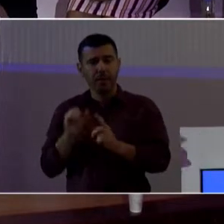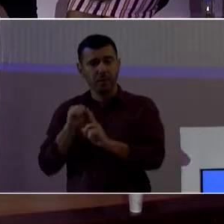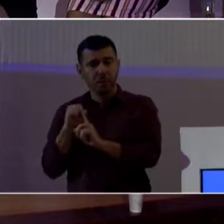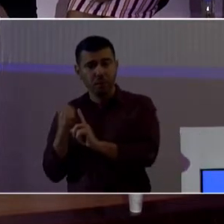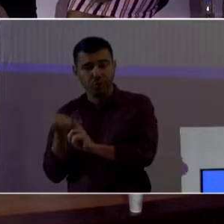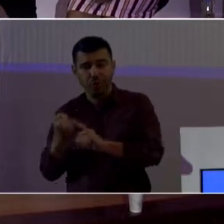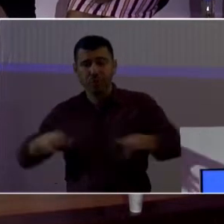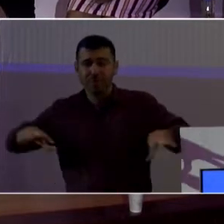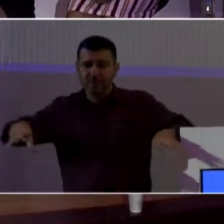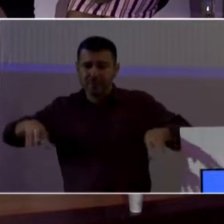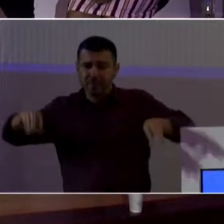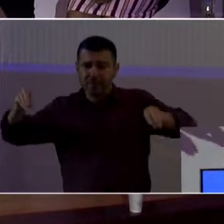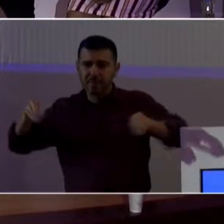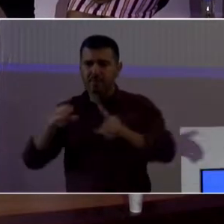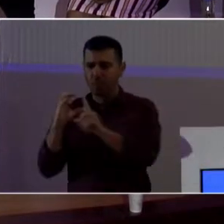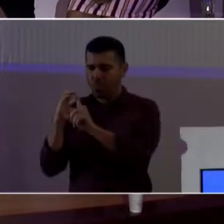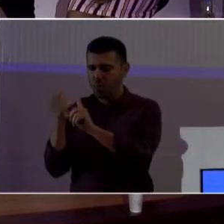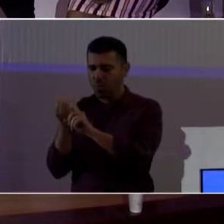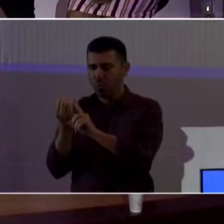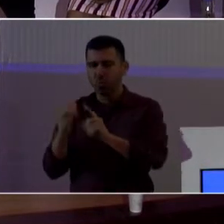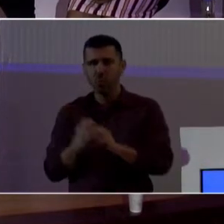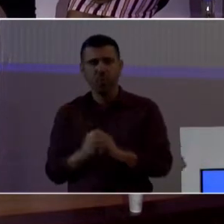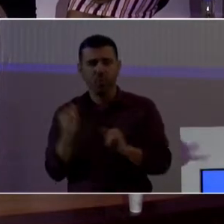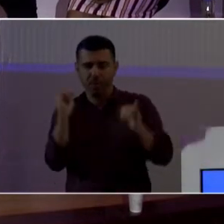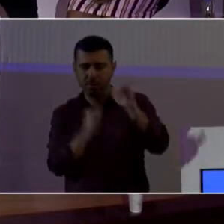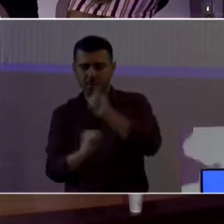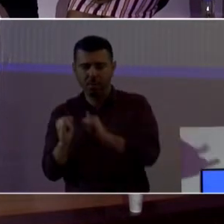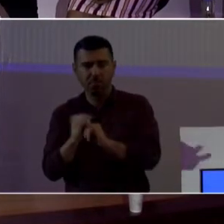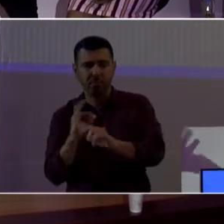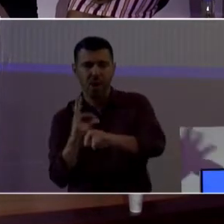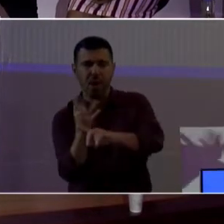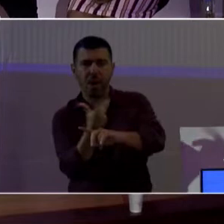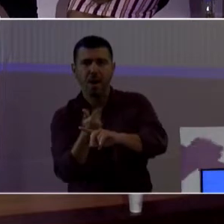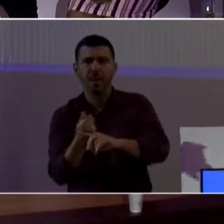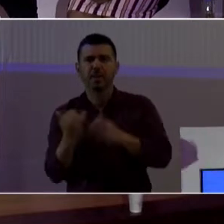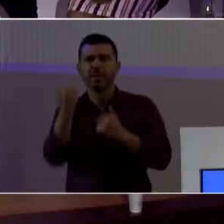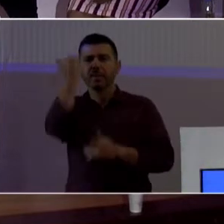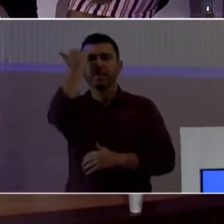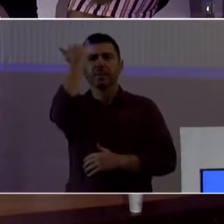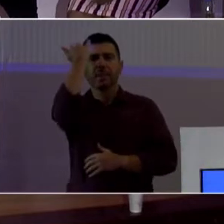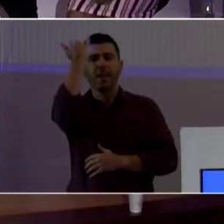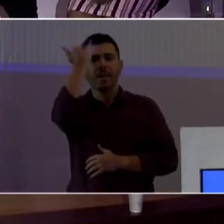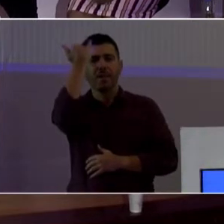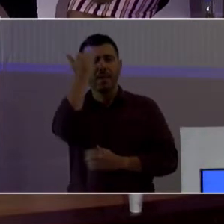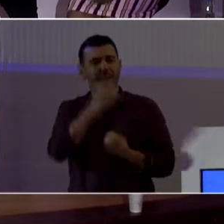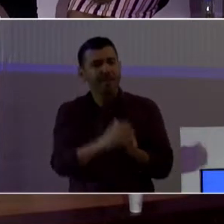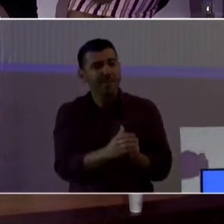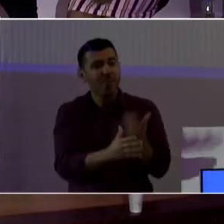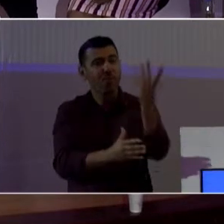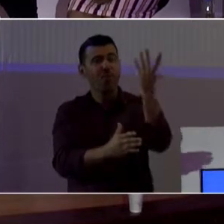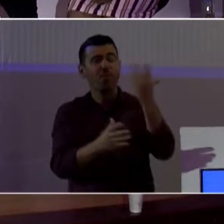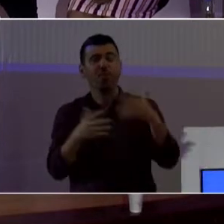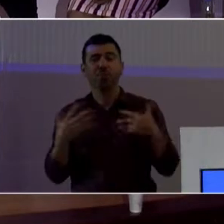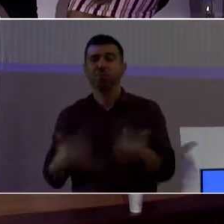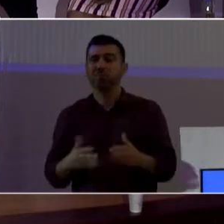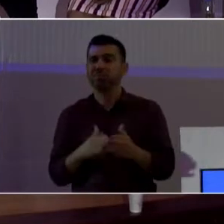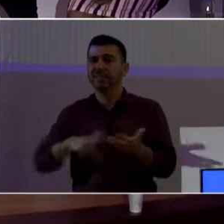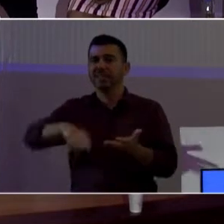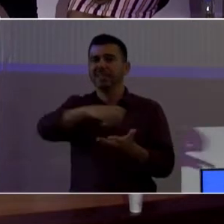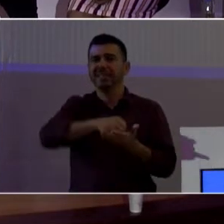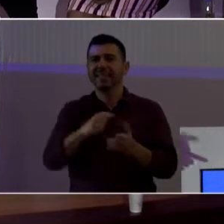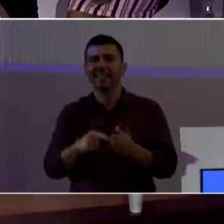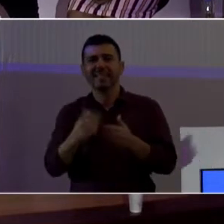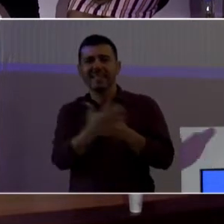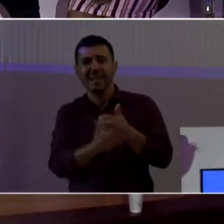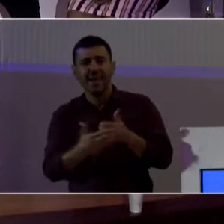la cultura, la artesanía, cómo nosotros, de esos saberes de nuestras regiones, podemos ver